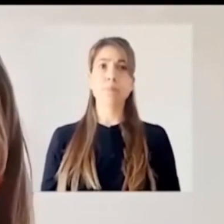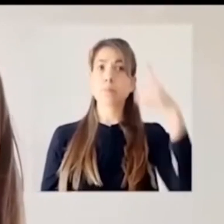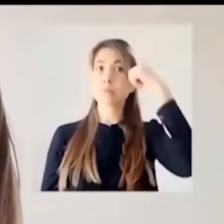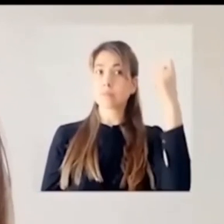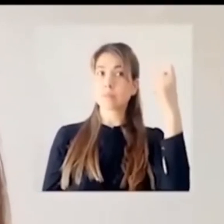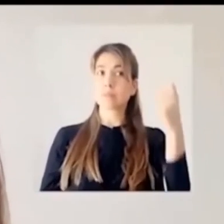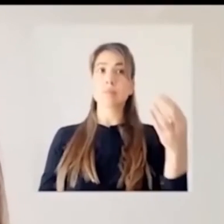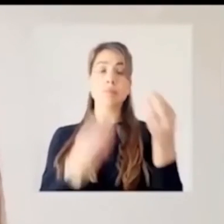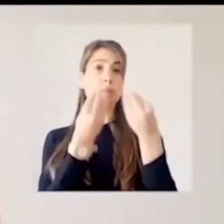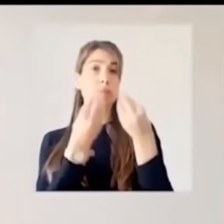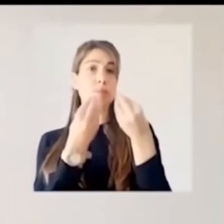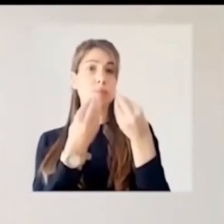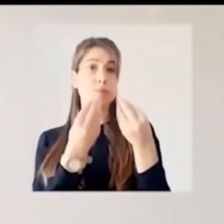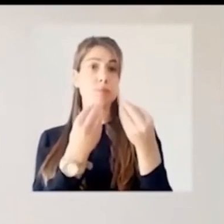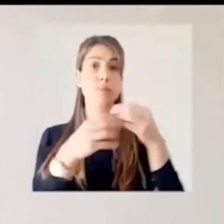malentendido.